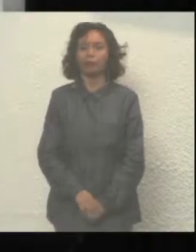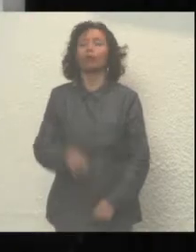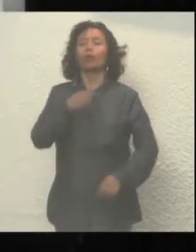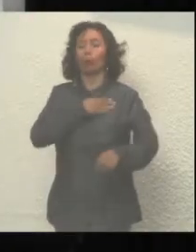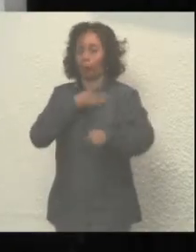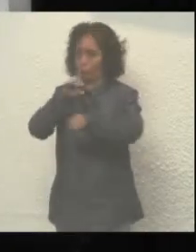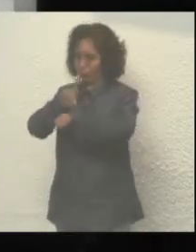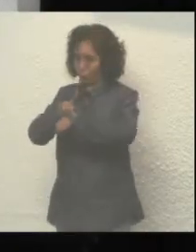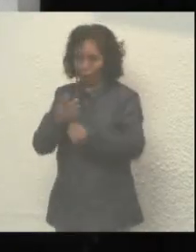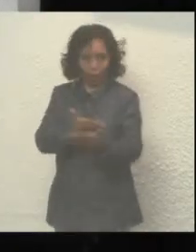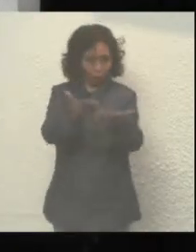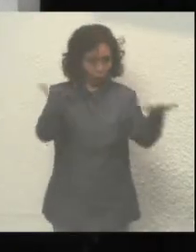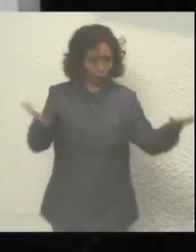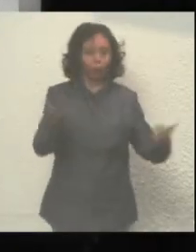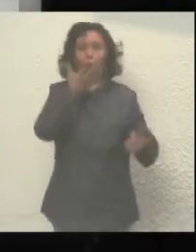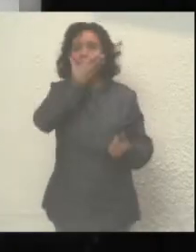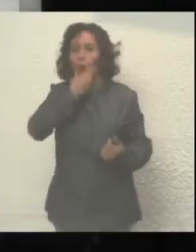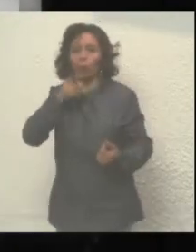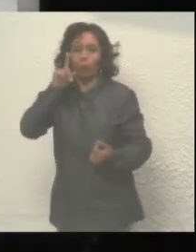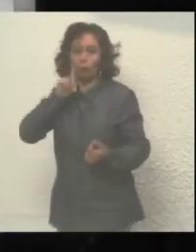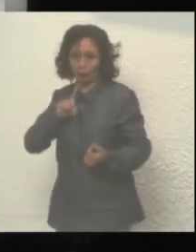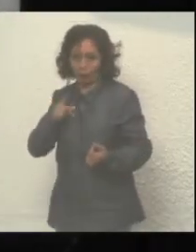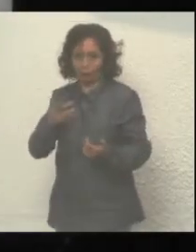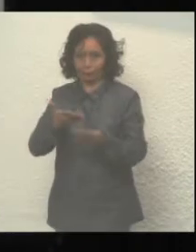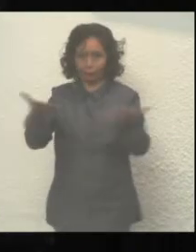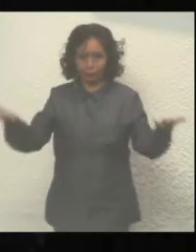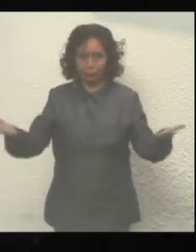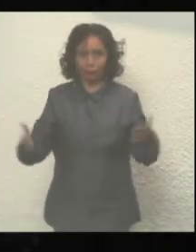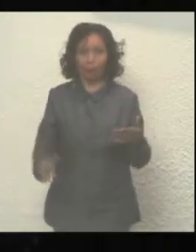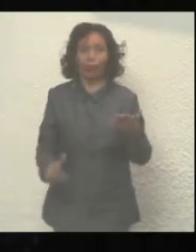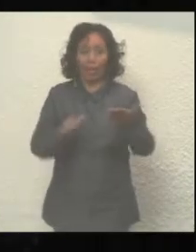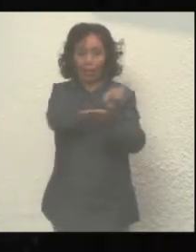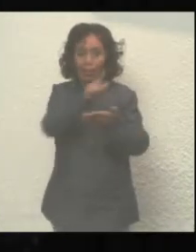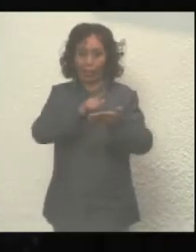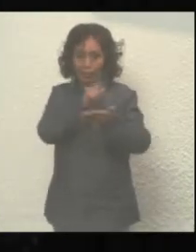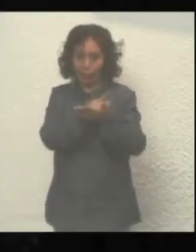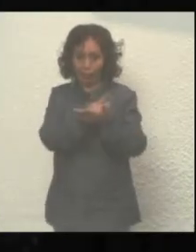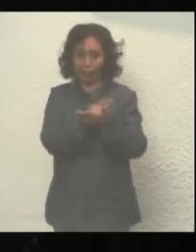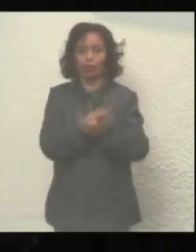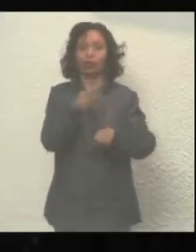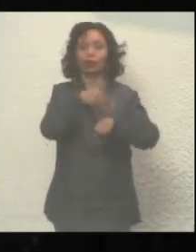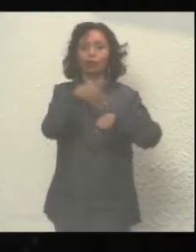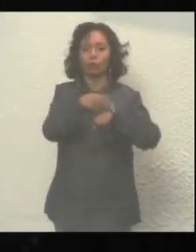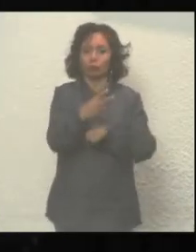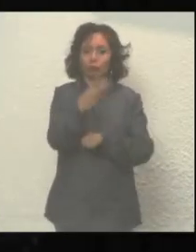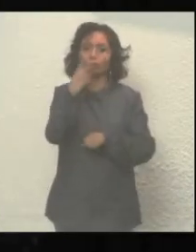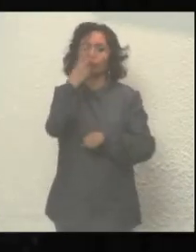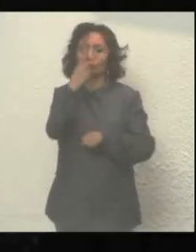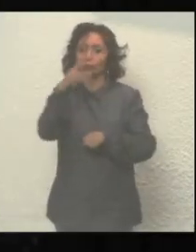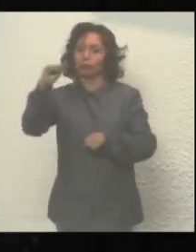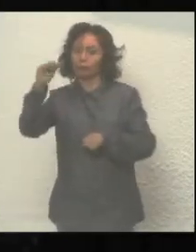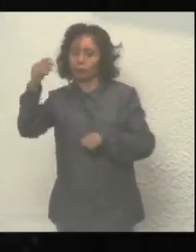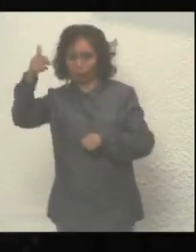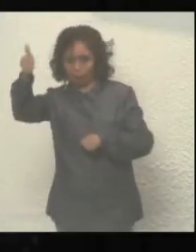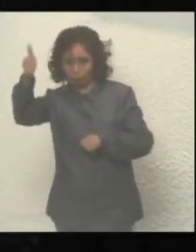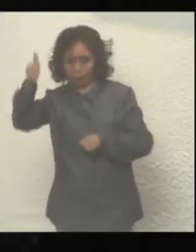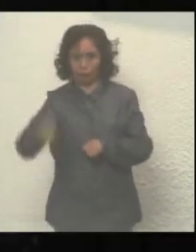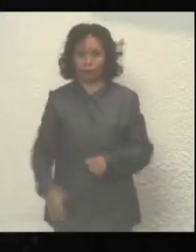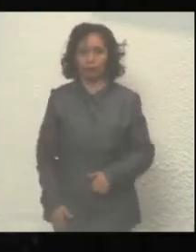Muy buenos días a todas y a todos los presentes. Decreto número 296. La